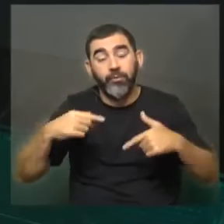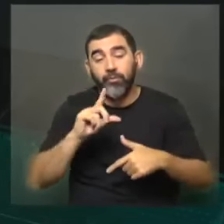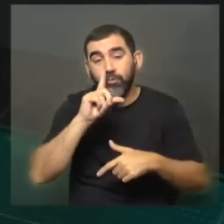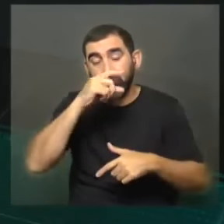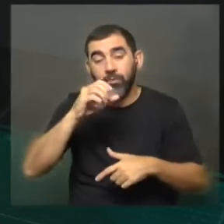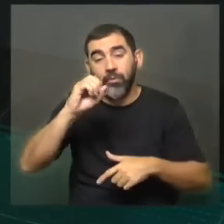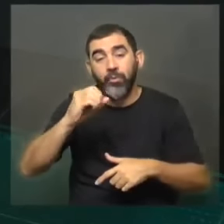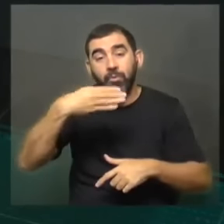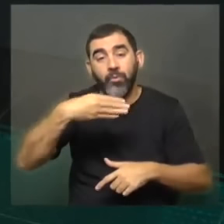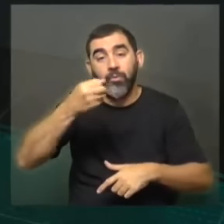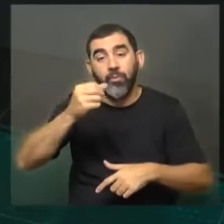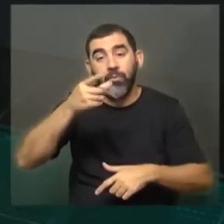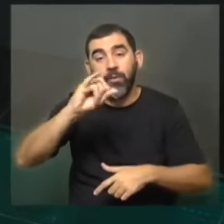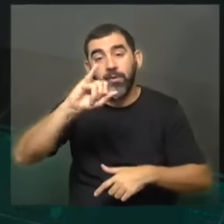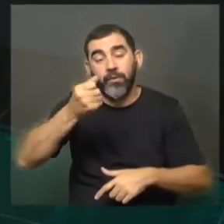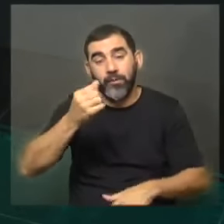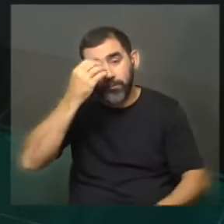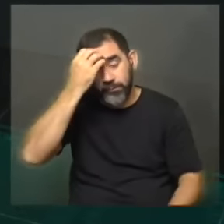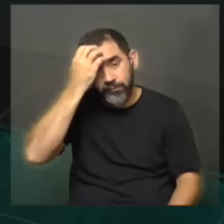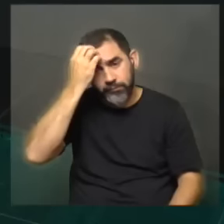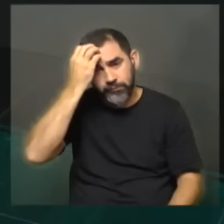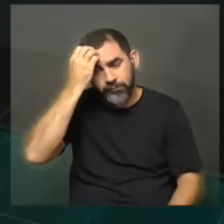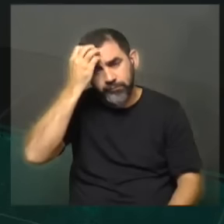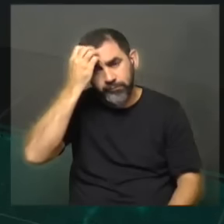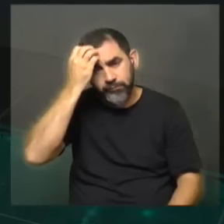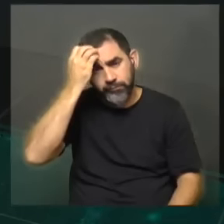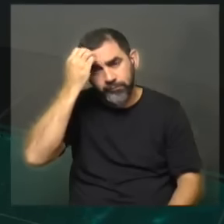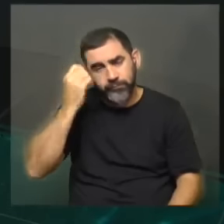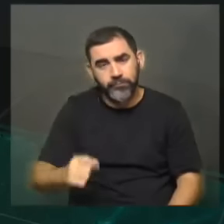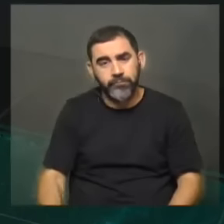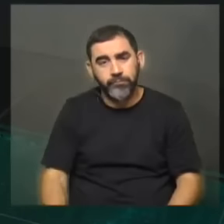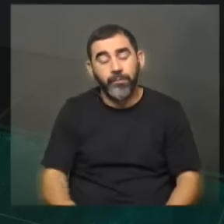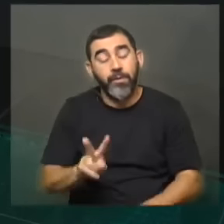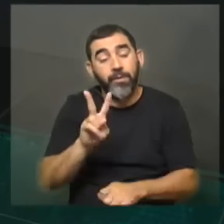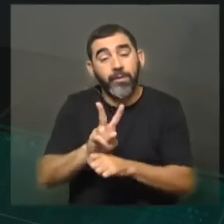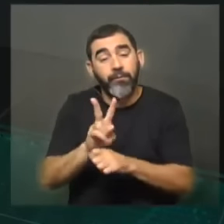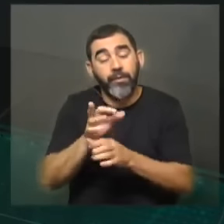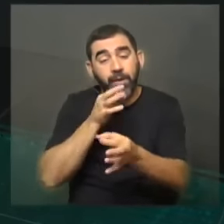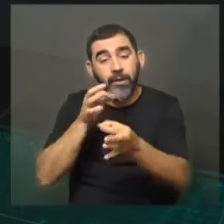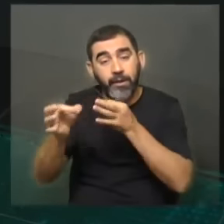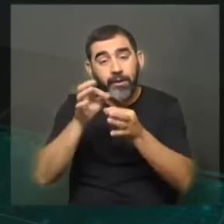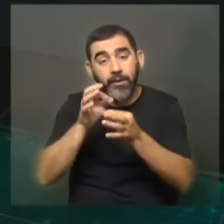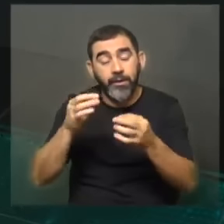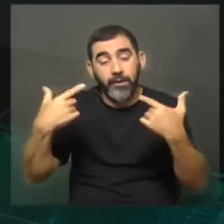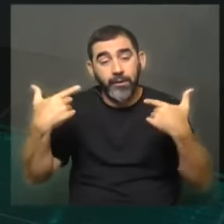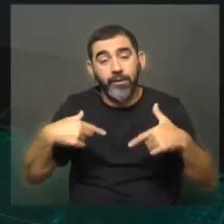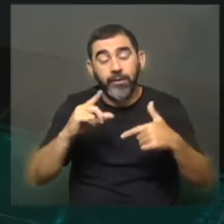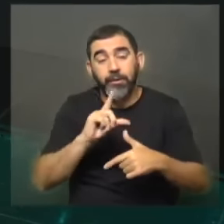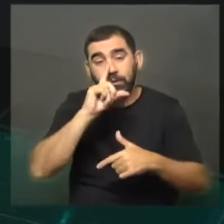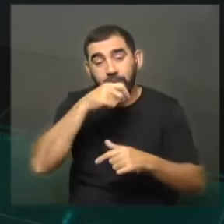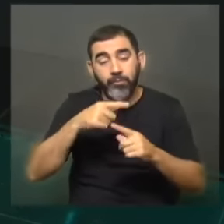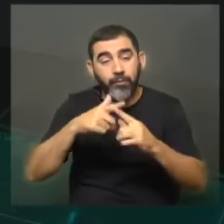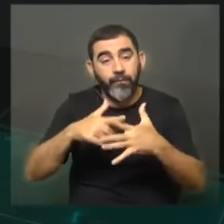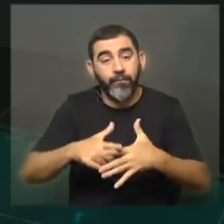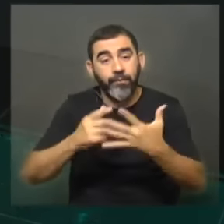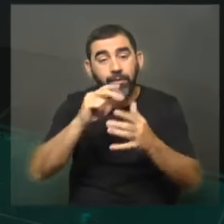Montevideo estamos hablando de María Inés obaldía quien entre otras cosas defendió el criterio aplicado por la comuna para el festejo de